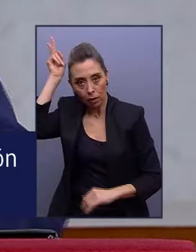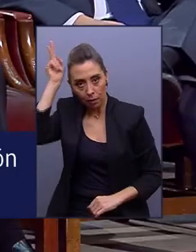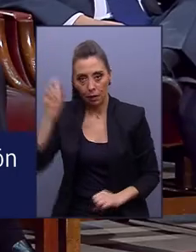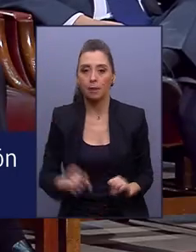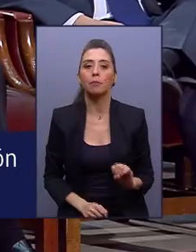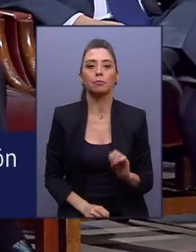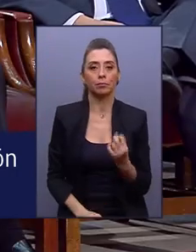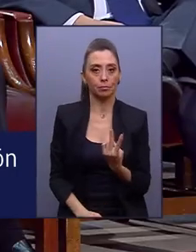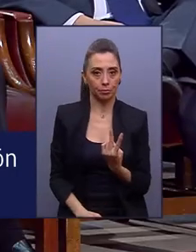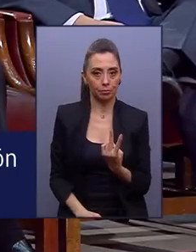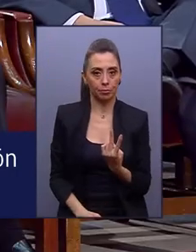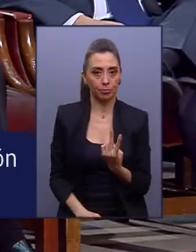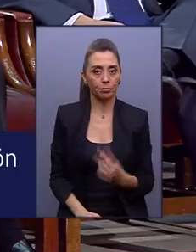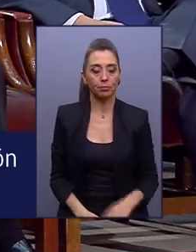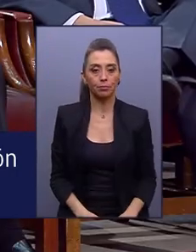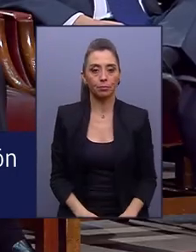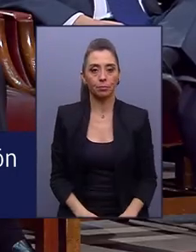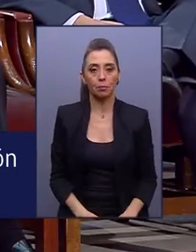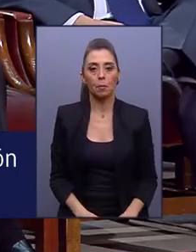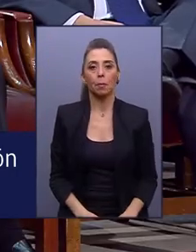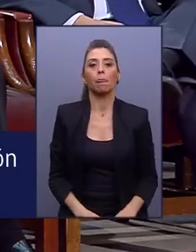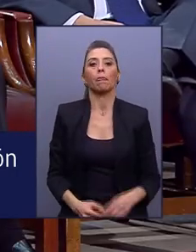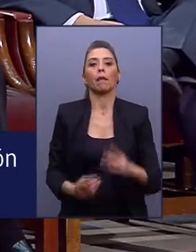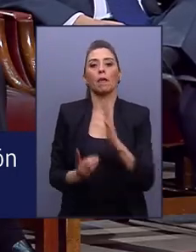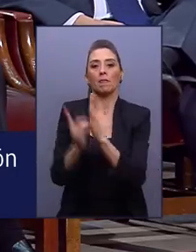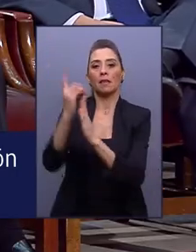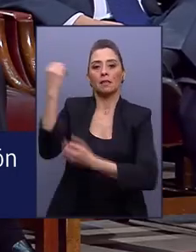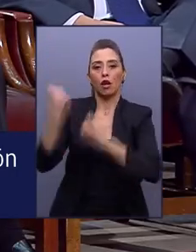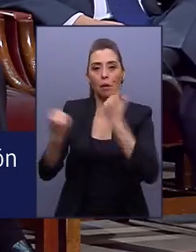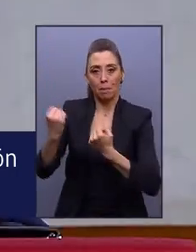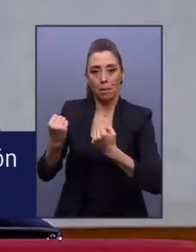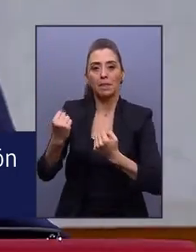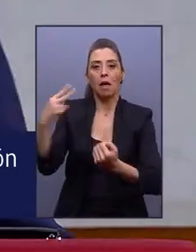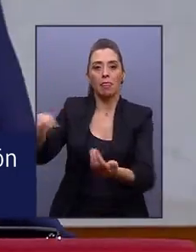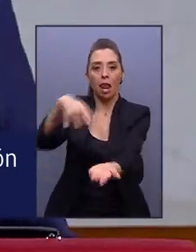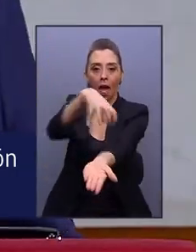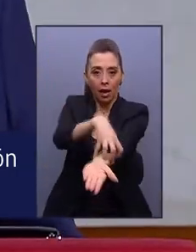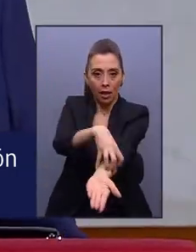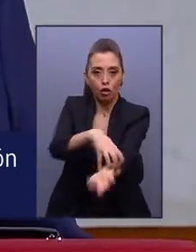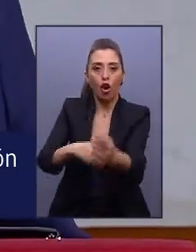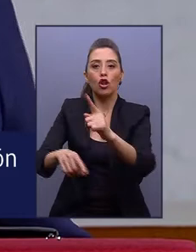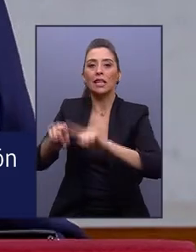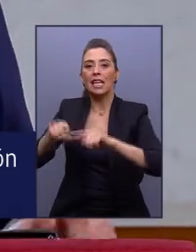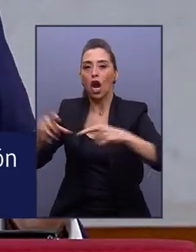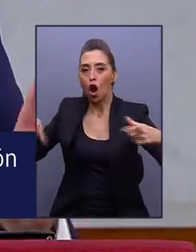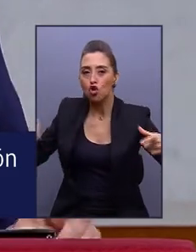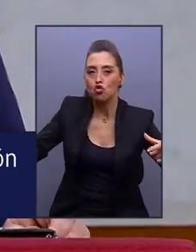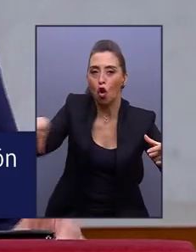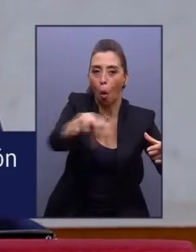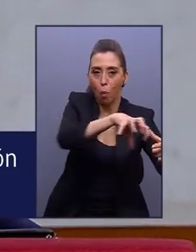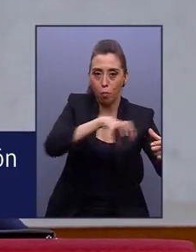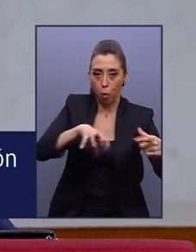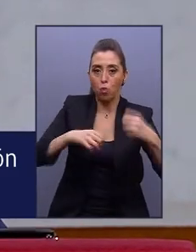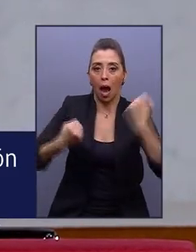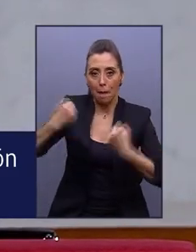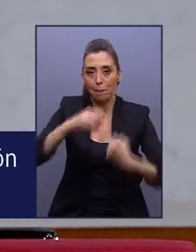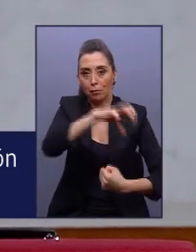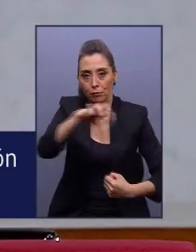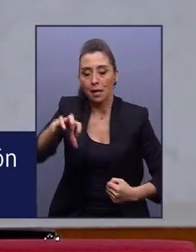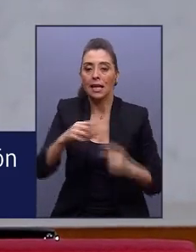Segundo, el desarrollo productivo regional y territorial. Y para que sea un esfuerzo permanente del